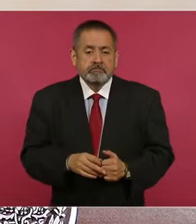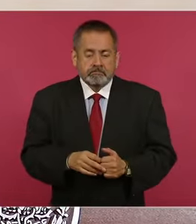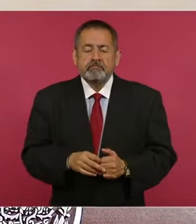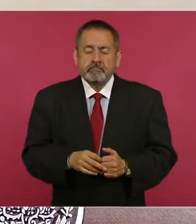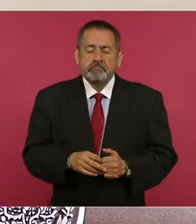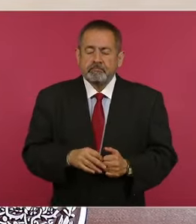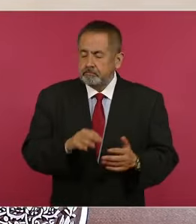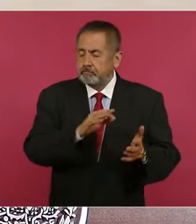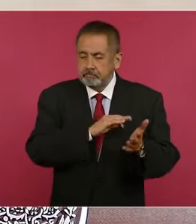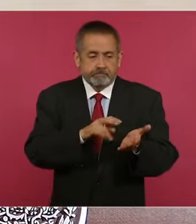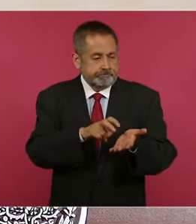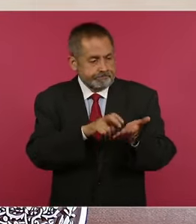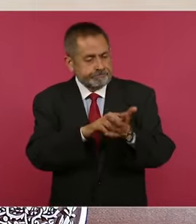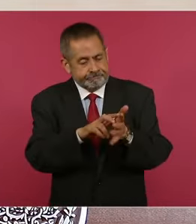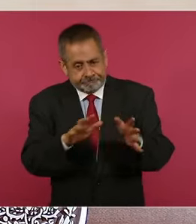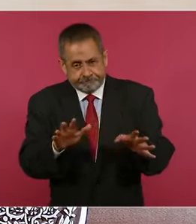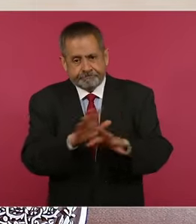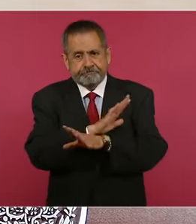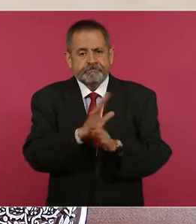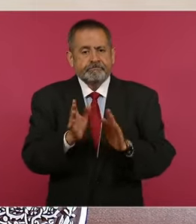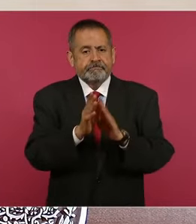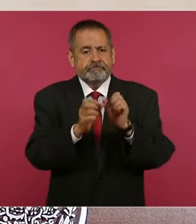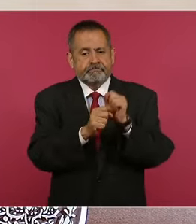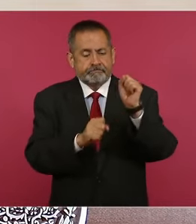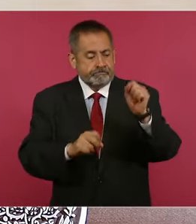se va a poder reformar la Constitución